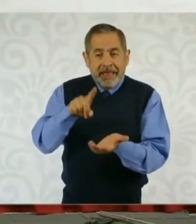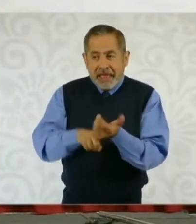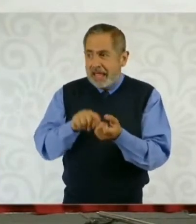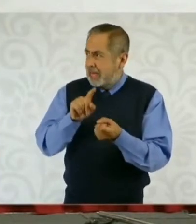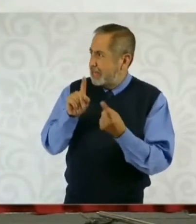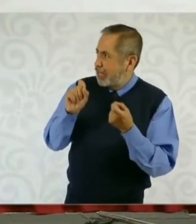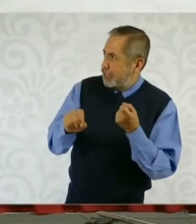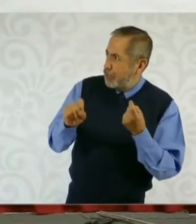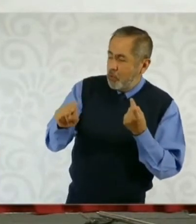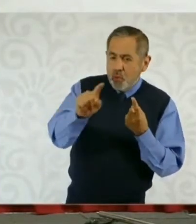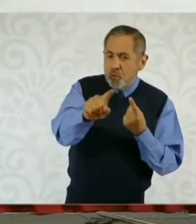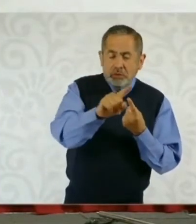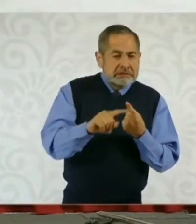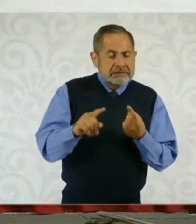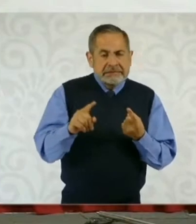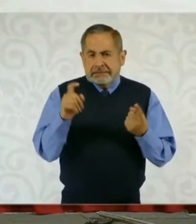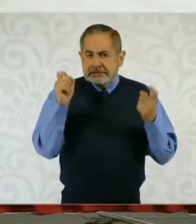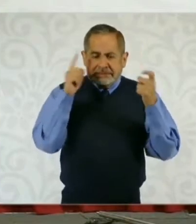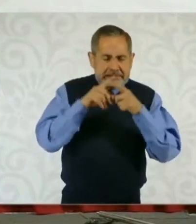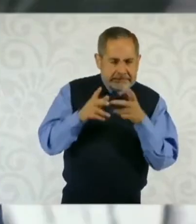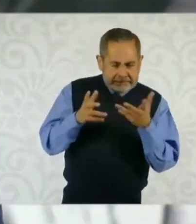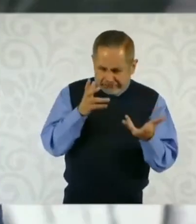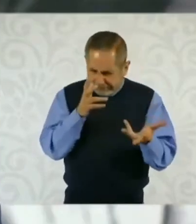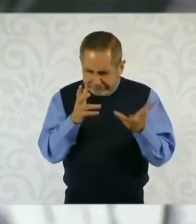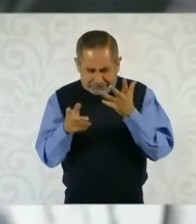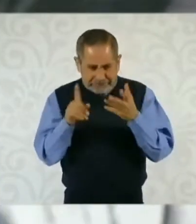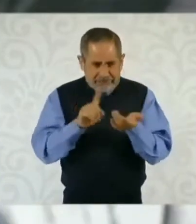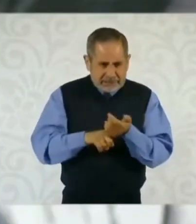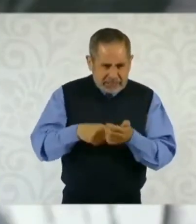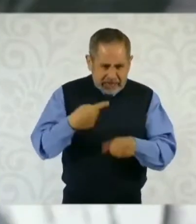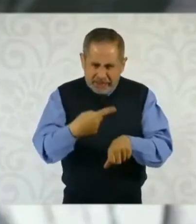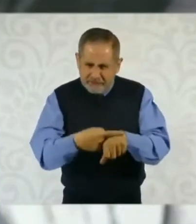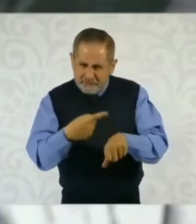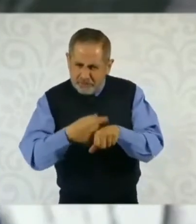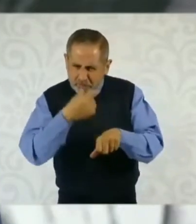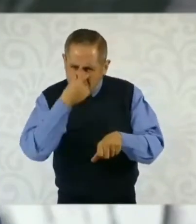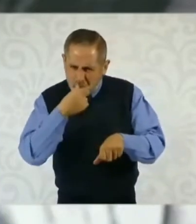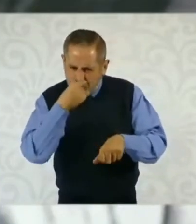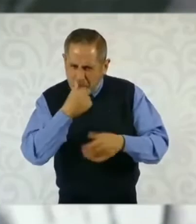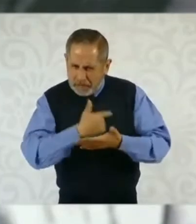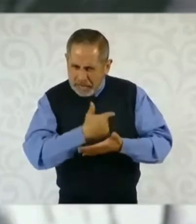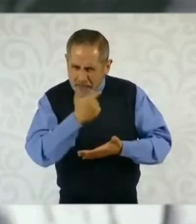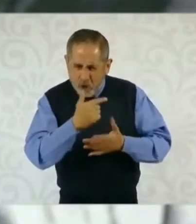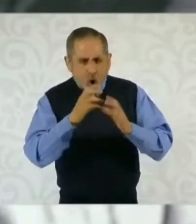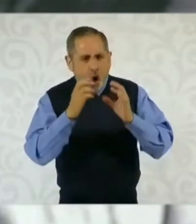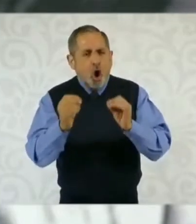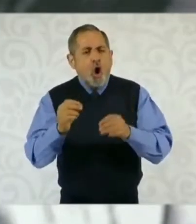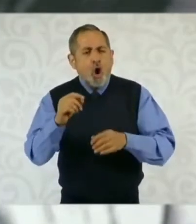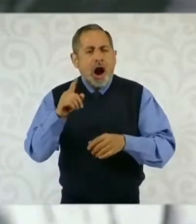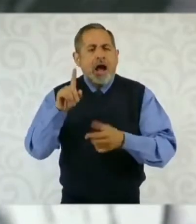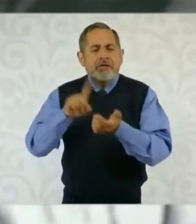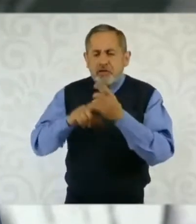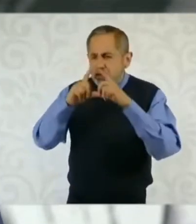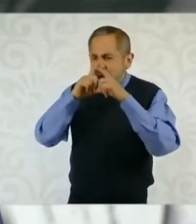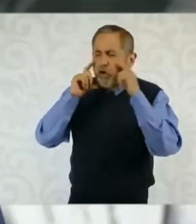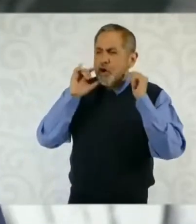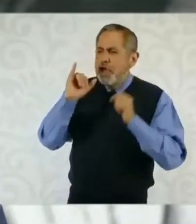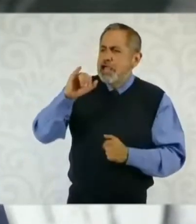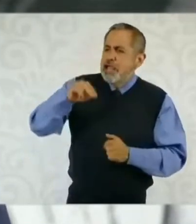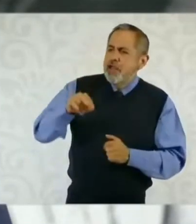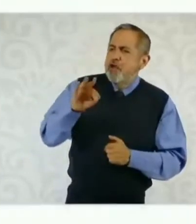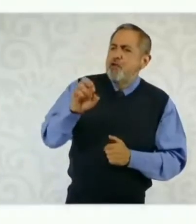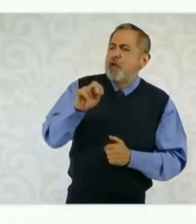cuesta trabajo diferenciar entre enfermedad respiratoria aguda, y aquí les muestro algunos de